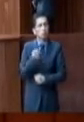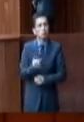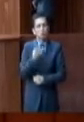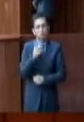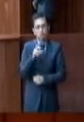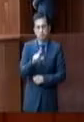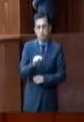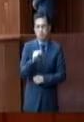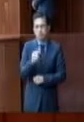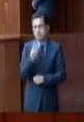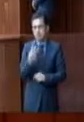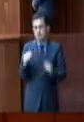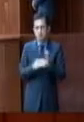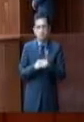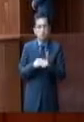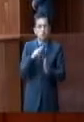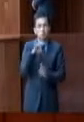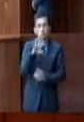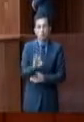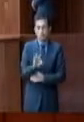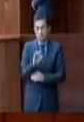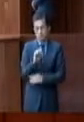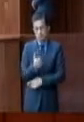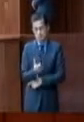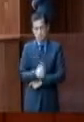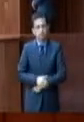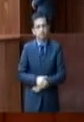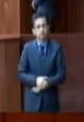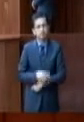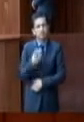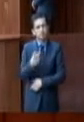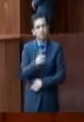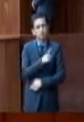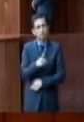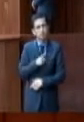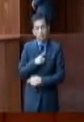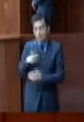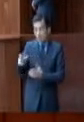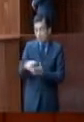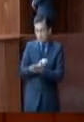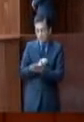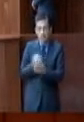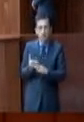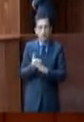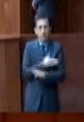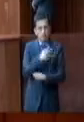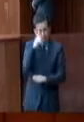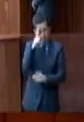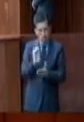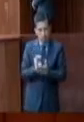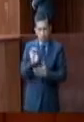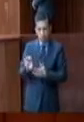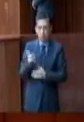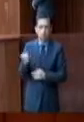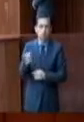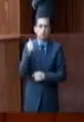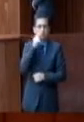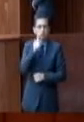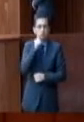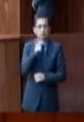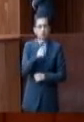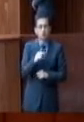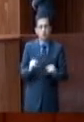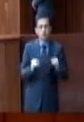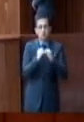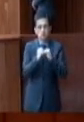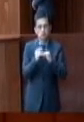mil 40 pesos que deberá prestarse de las administraciones de gasto ordinario que recibe dicho instituto